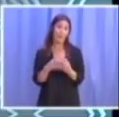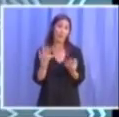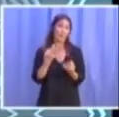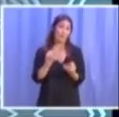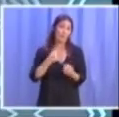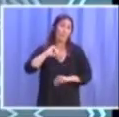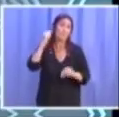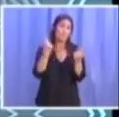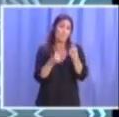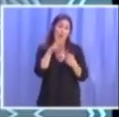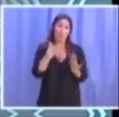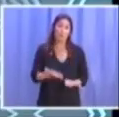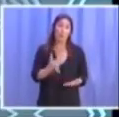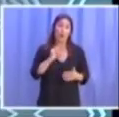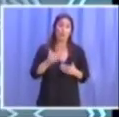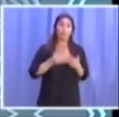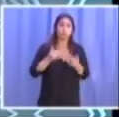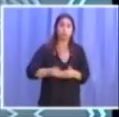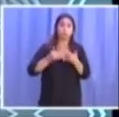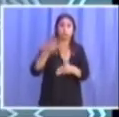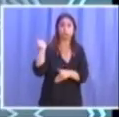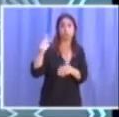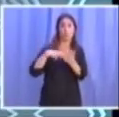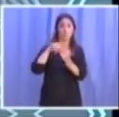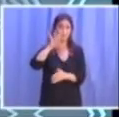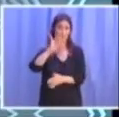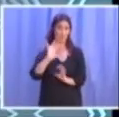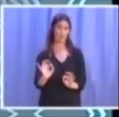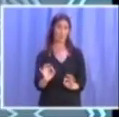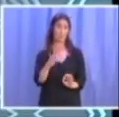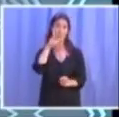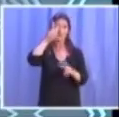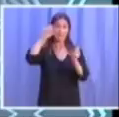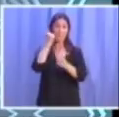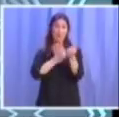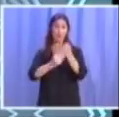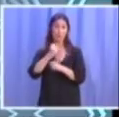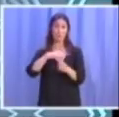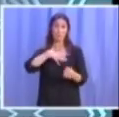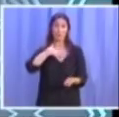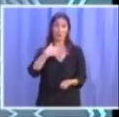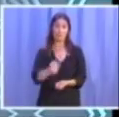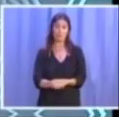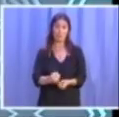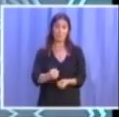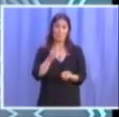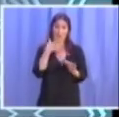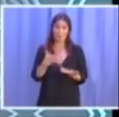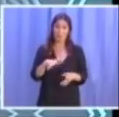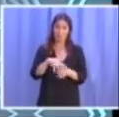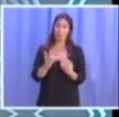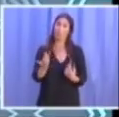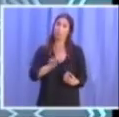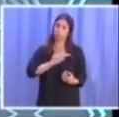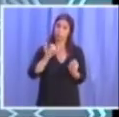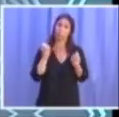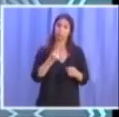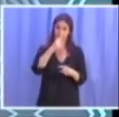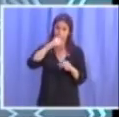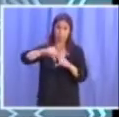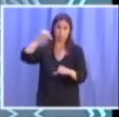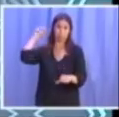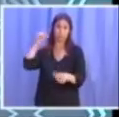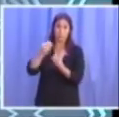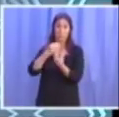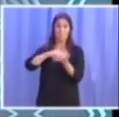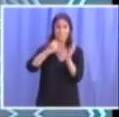presupuesto que actualmente está prorrogado de 2015. Hablamos de economía en un ayuntamiento con unas arcas municipales que han sufrido mucho en los últimos años, con